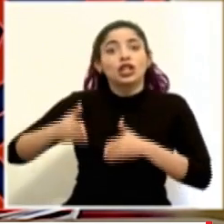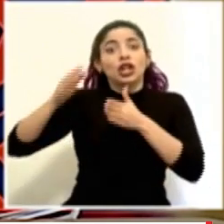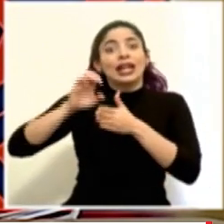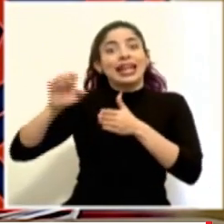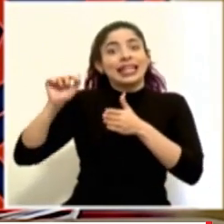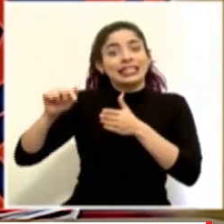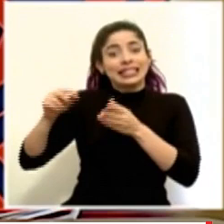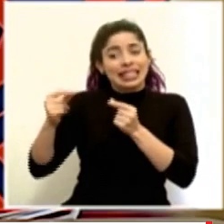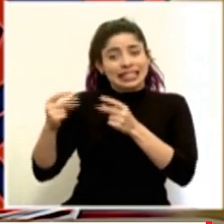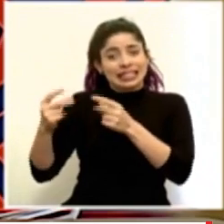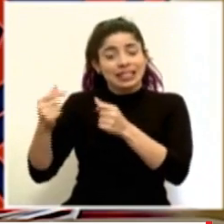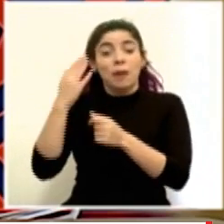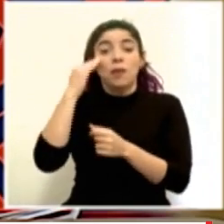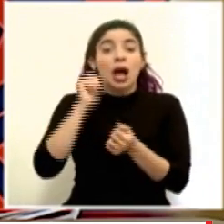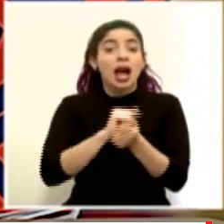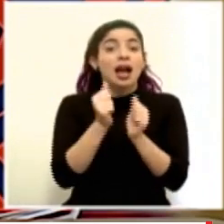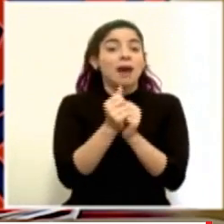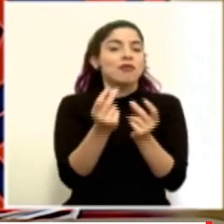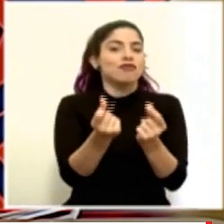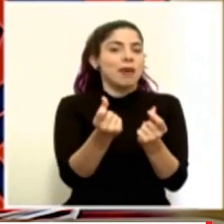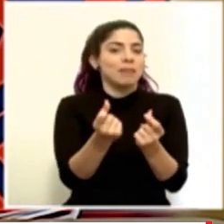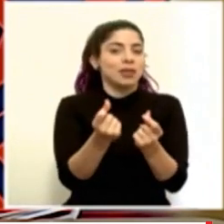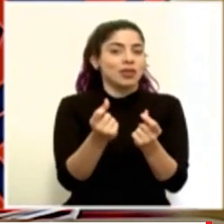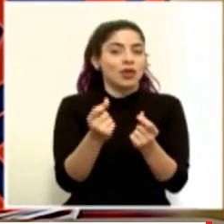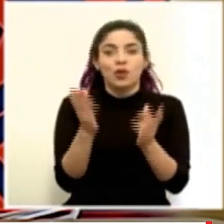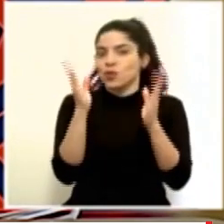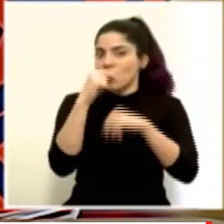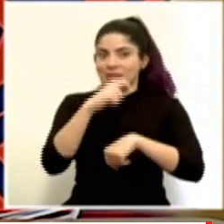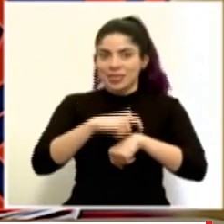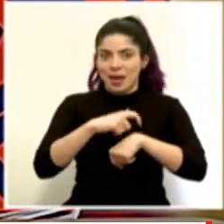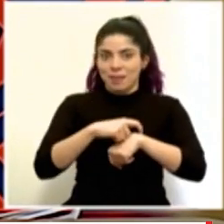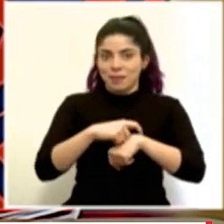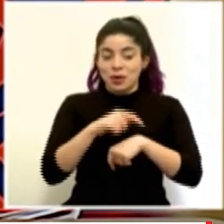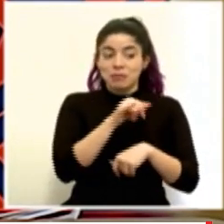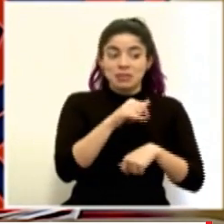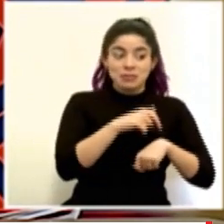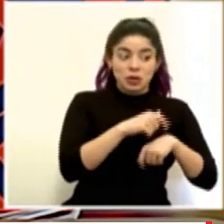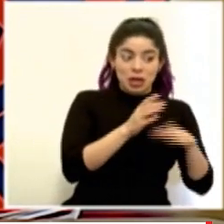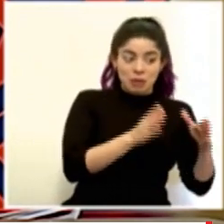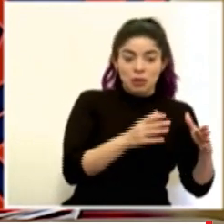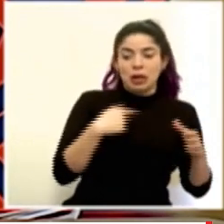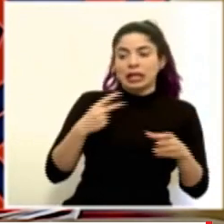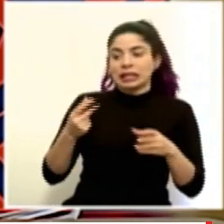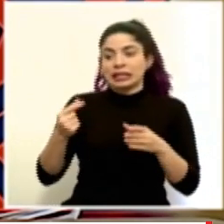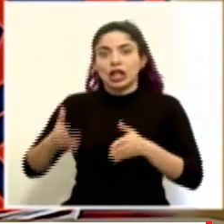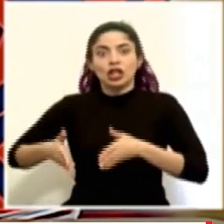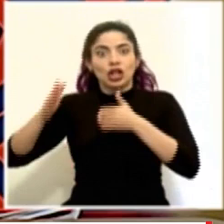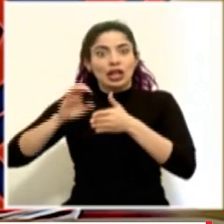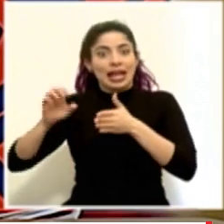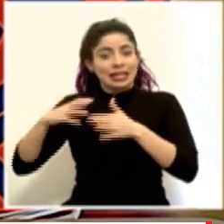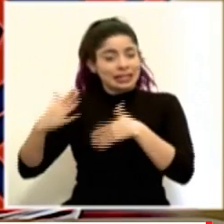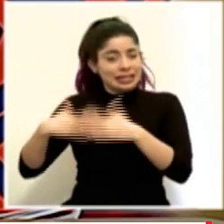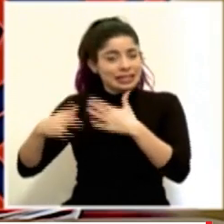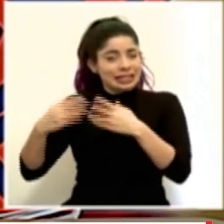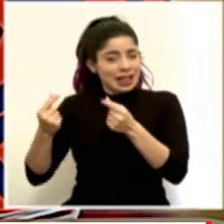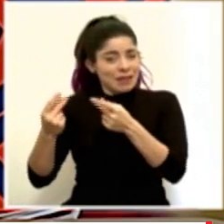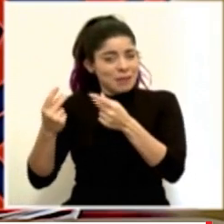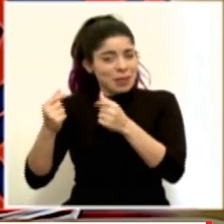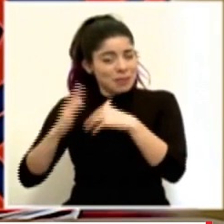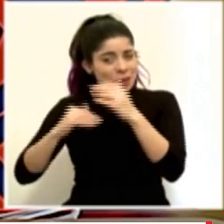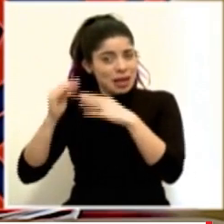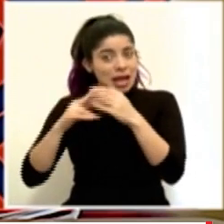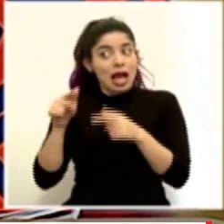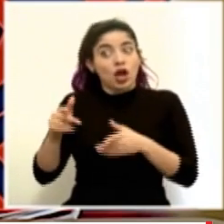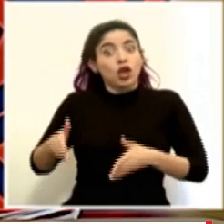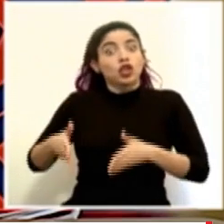cambian, cambian muy rápido y no hay tiempo. Y afortunadamente esa torre